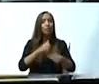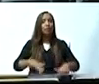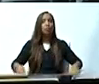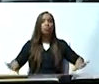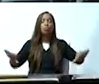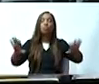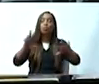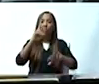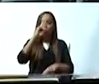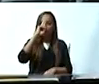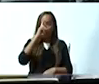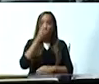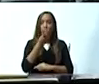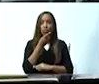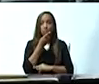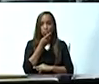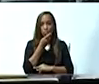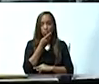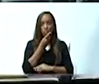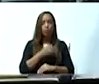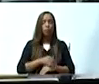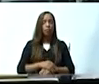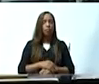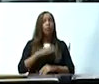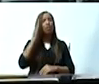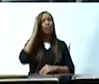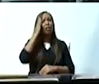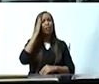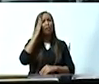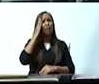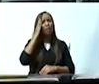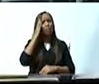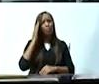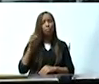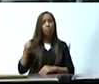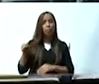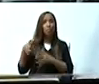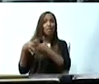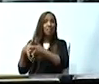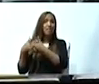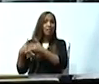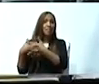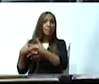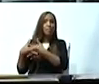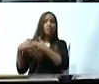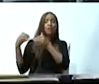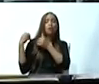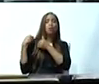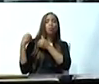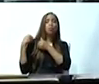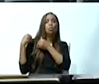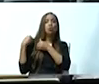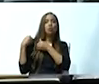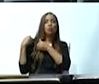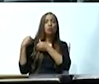tres compañías más destacadas y más reconocidas del planeta, y que ellos la